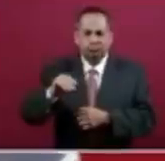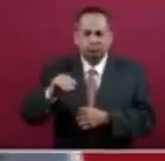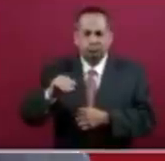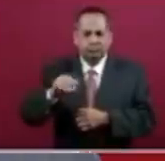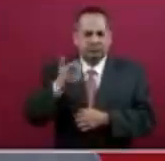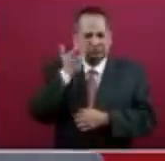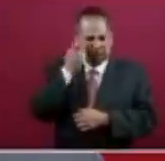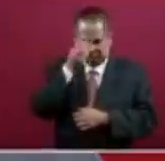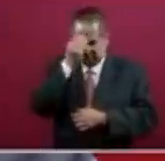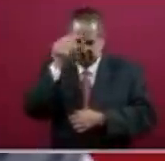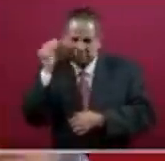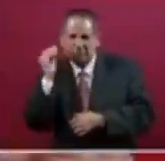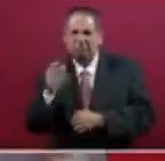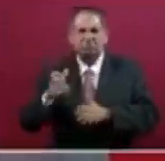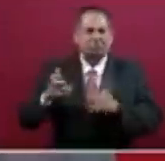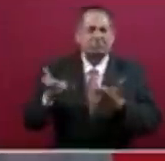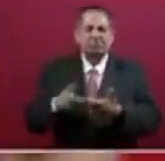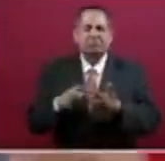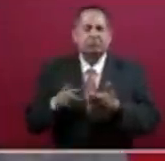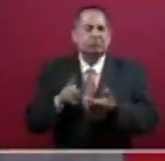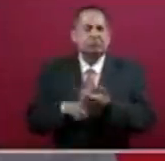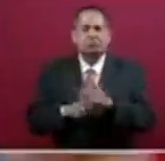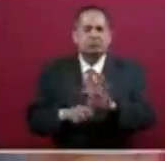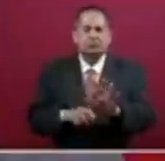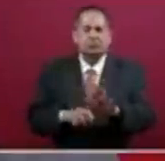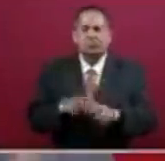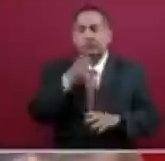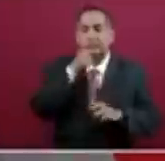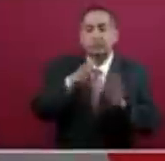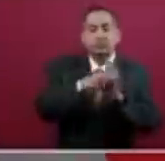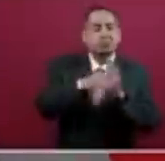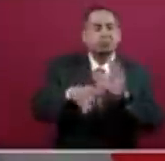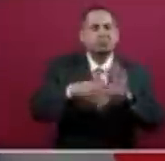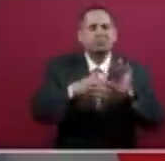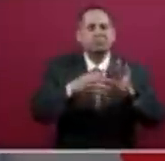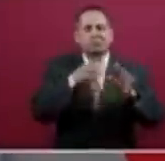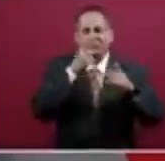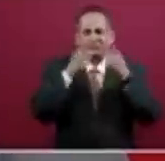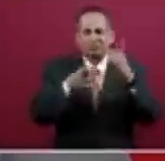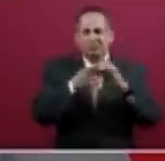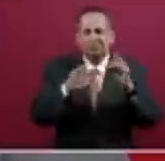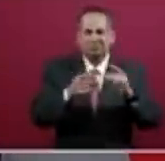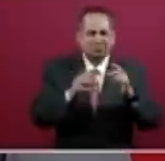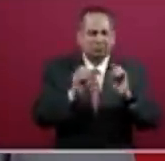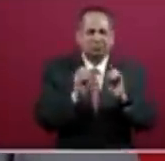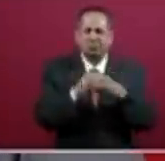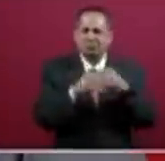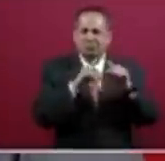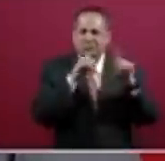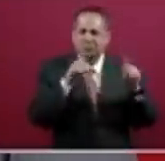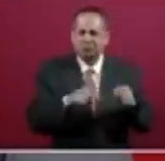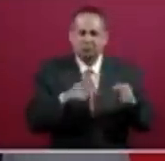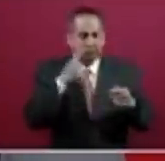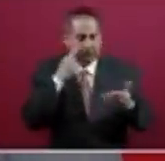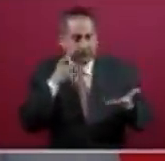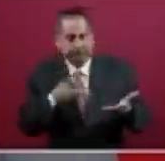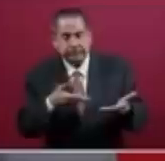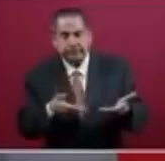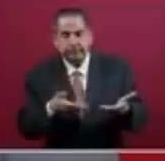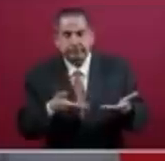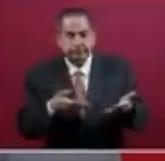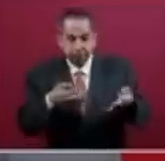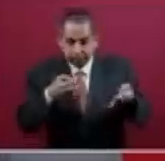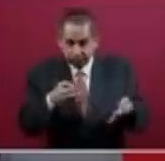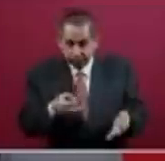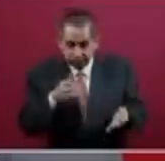deliberado, porque me dijeron que un periodista sacó un oficio, habría que ver la